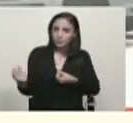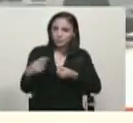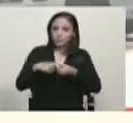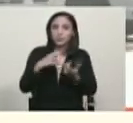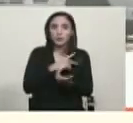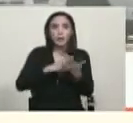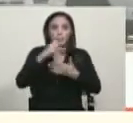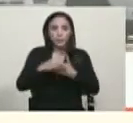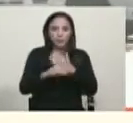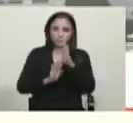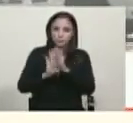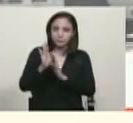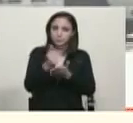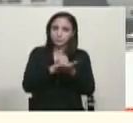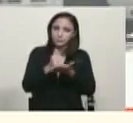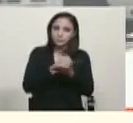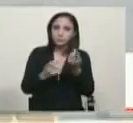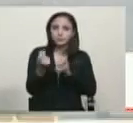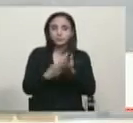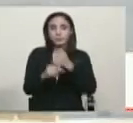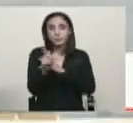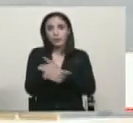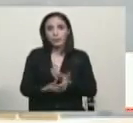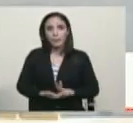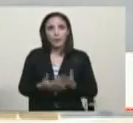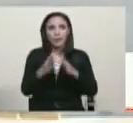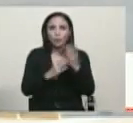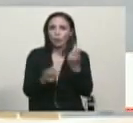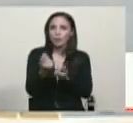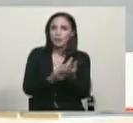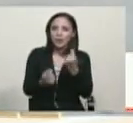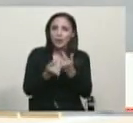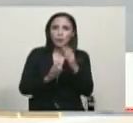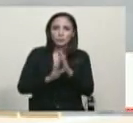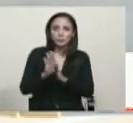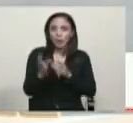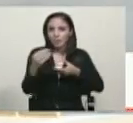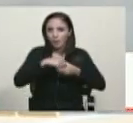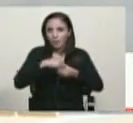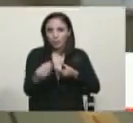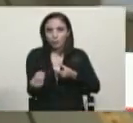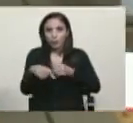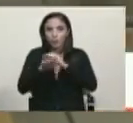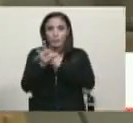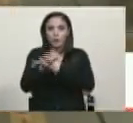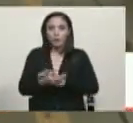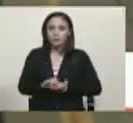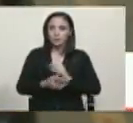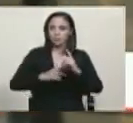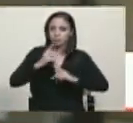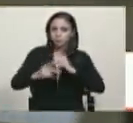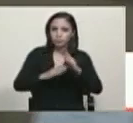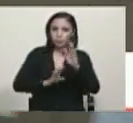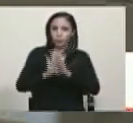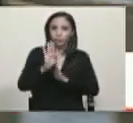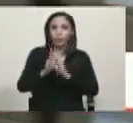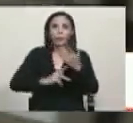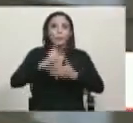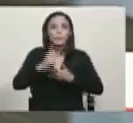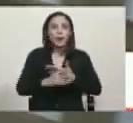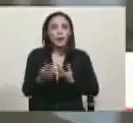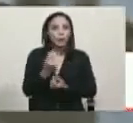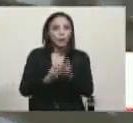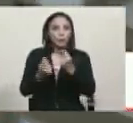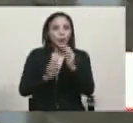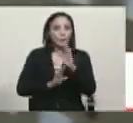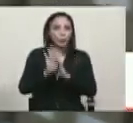abastecimiento del sector farmacéutico, así como también las inversiones externas en el país como parte del programa de recuperación